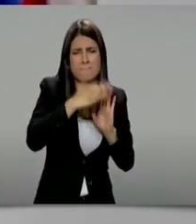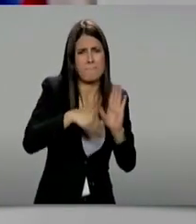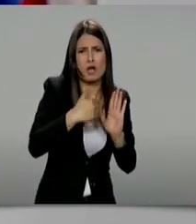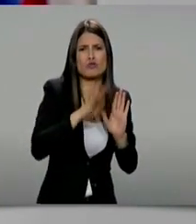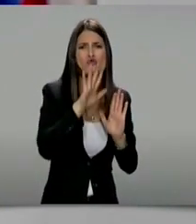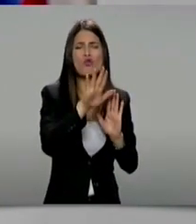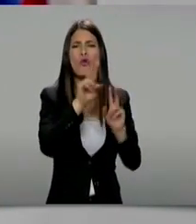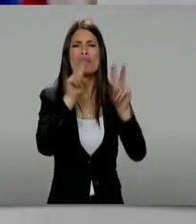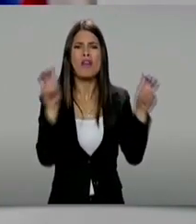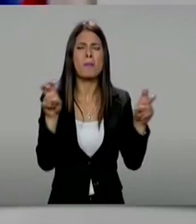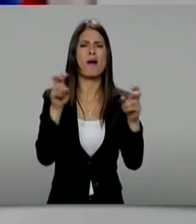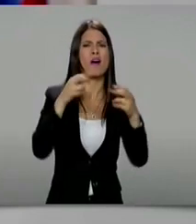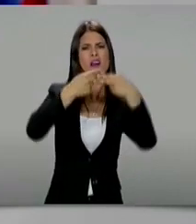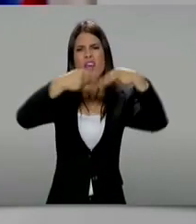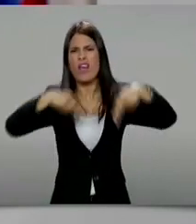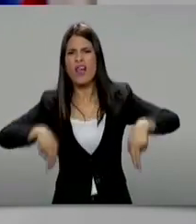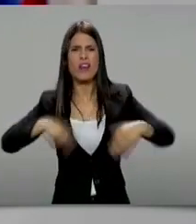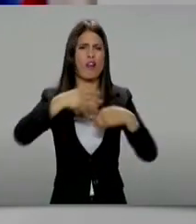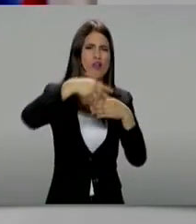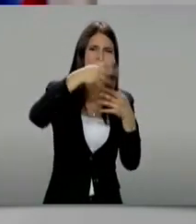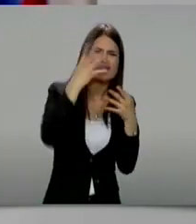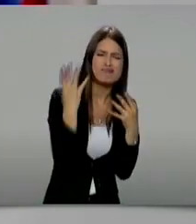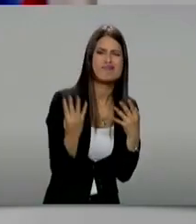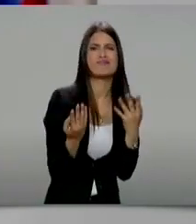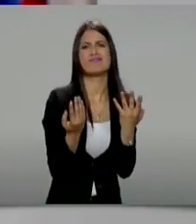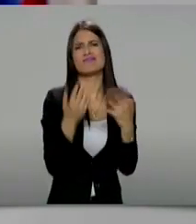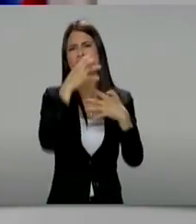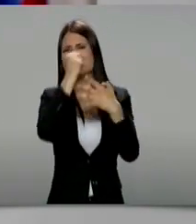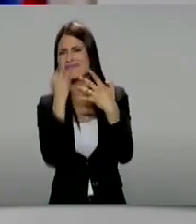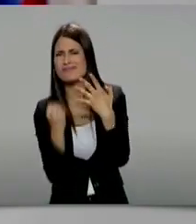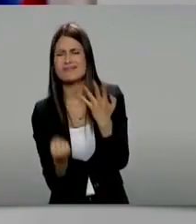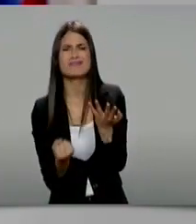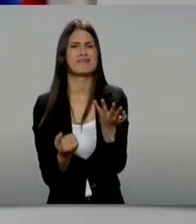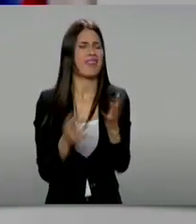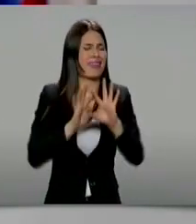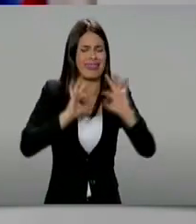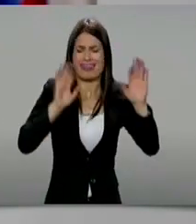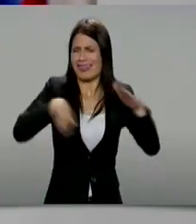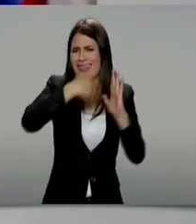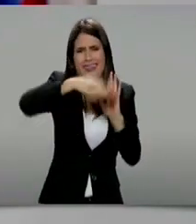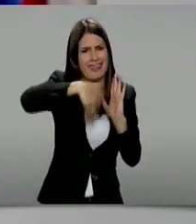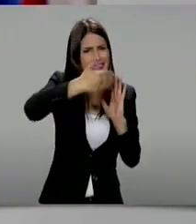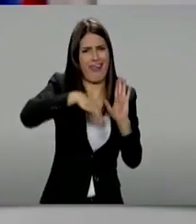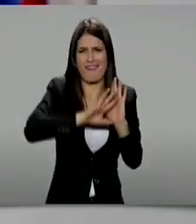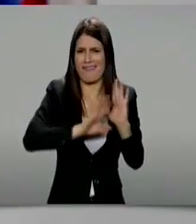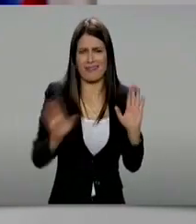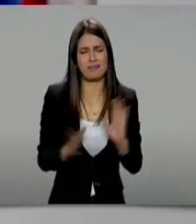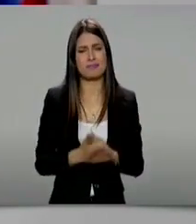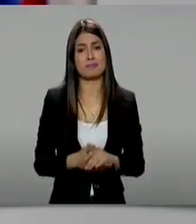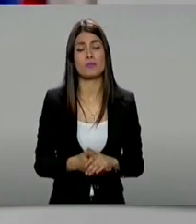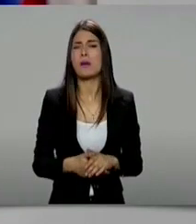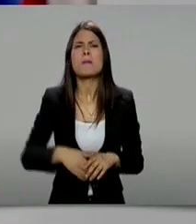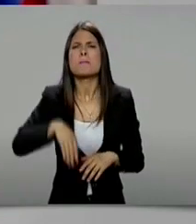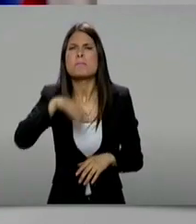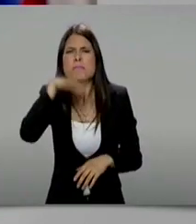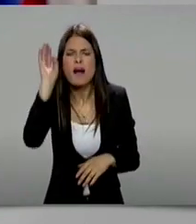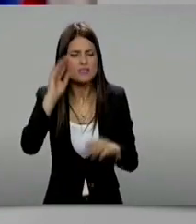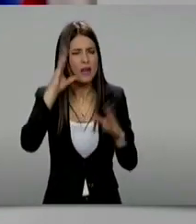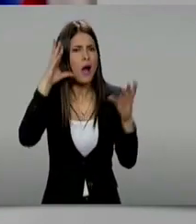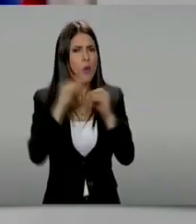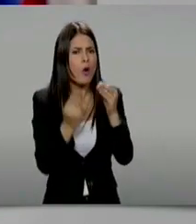manera sugerida lo que sí se dejó claro es que este capítulo Busca garantizar que las